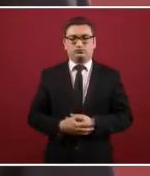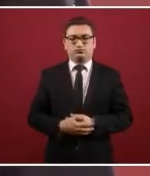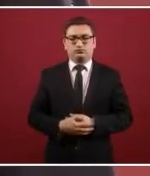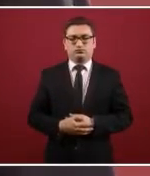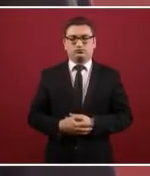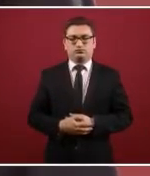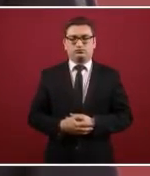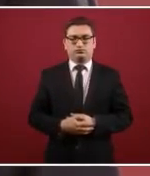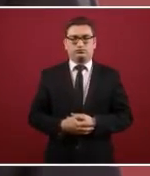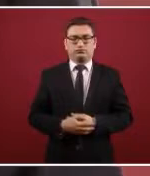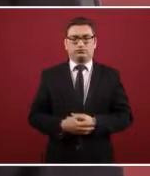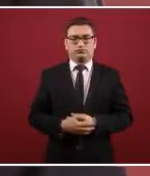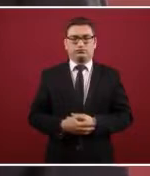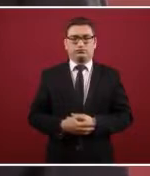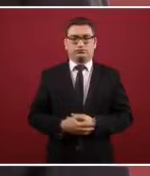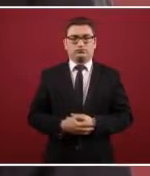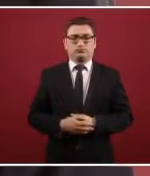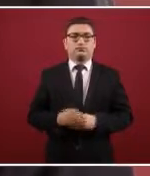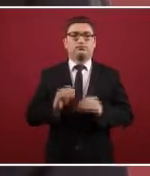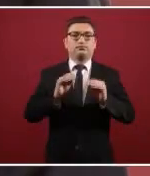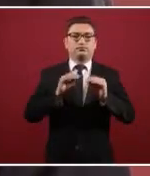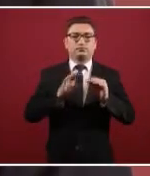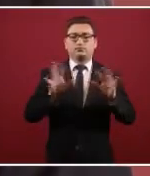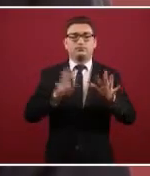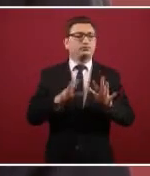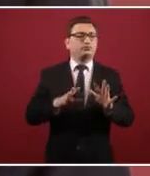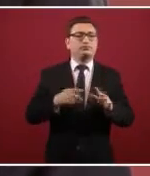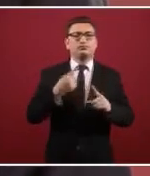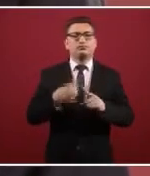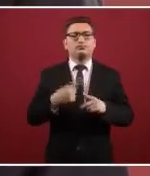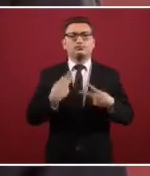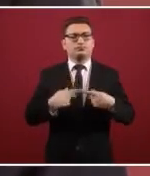no se puede condenar a nadie